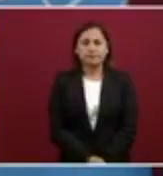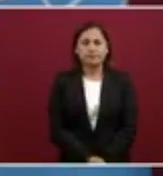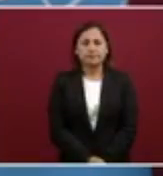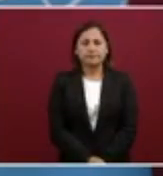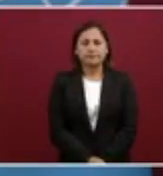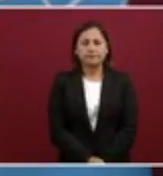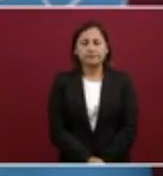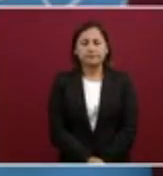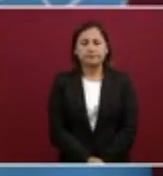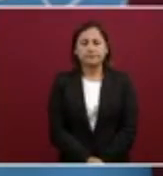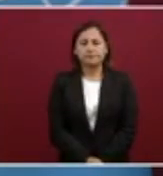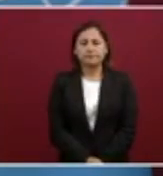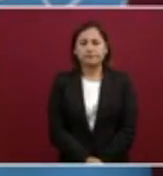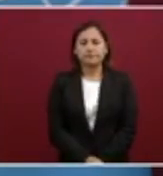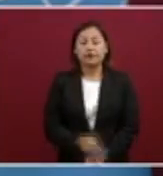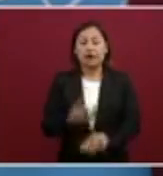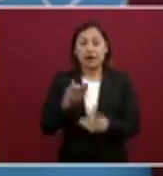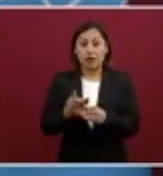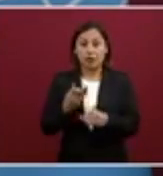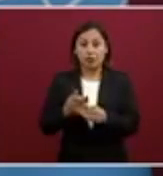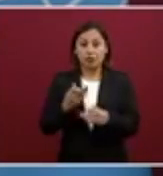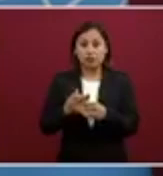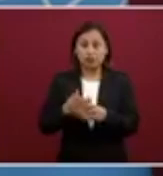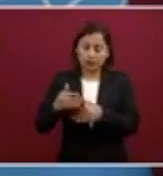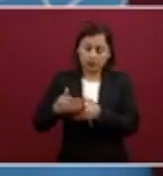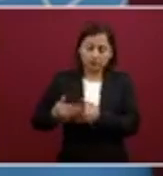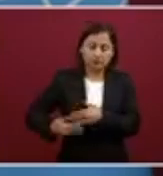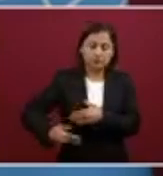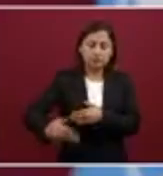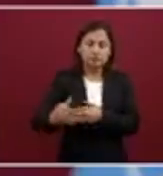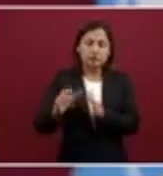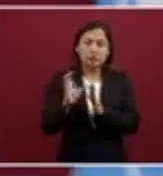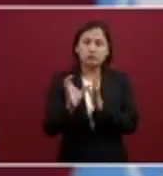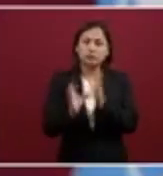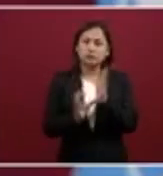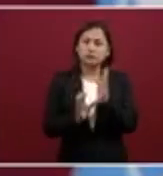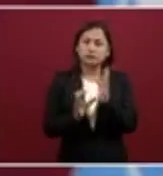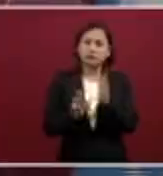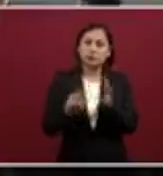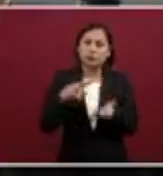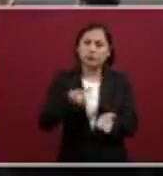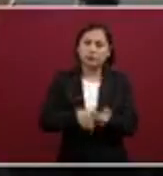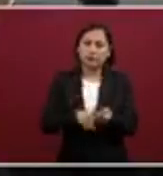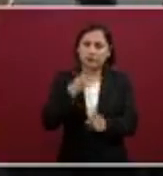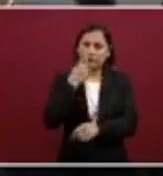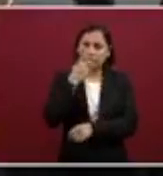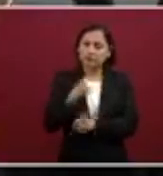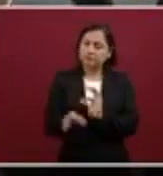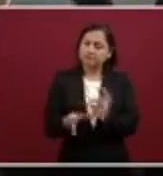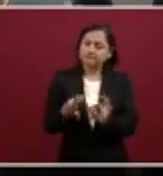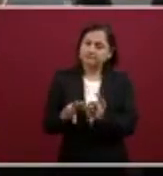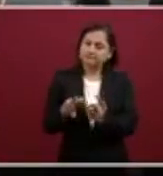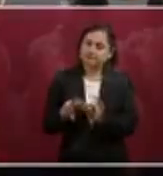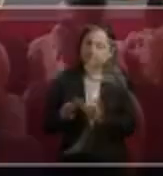se cumpla cabalmente con la Constitución. Vamos a firmar.